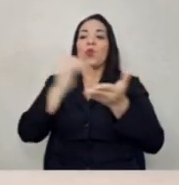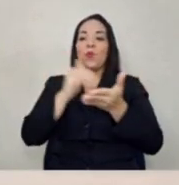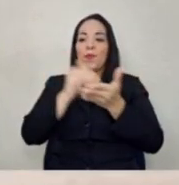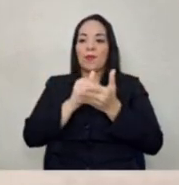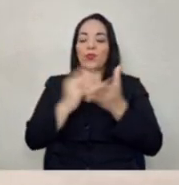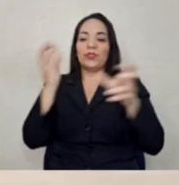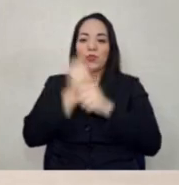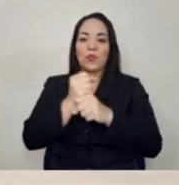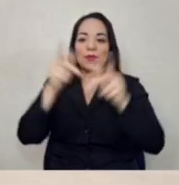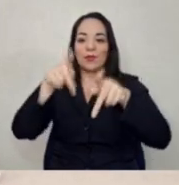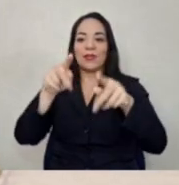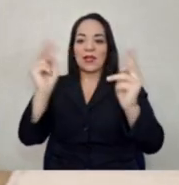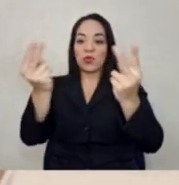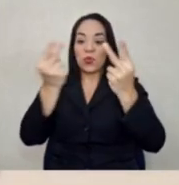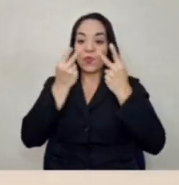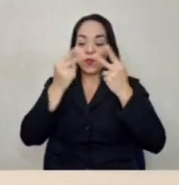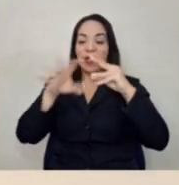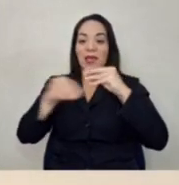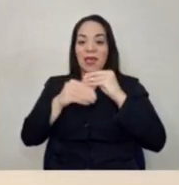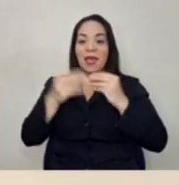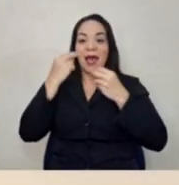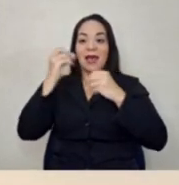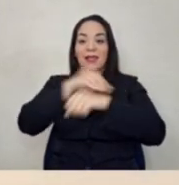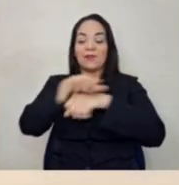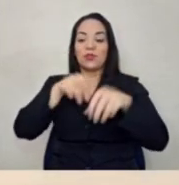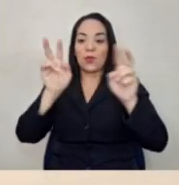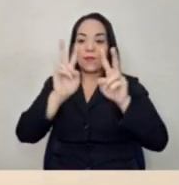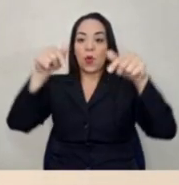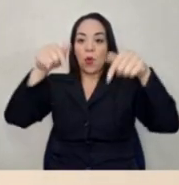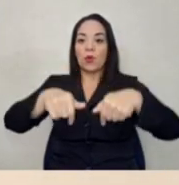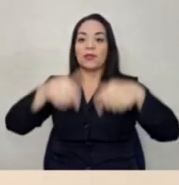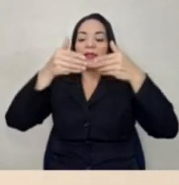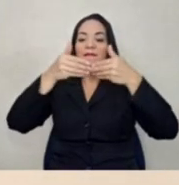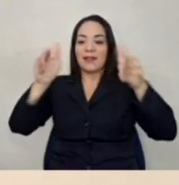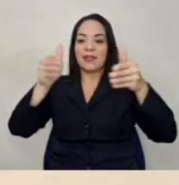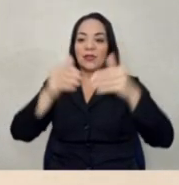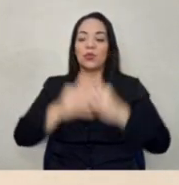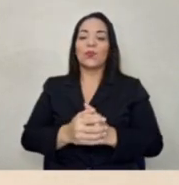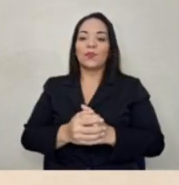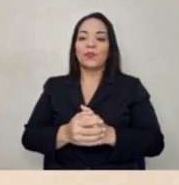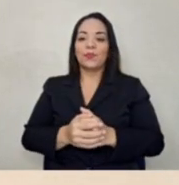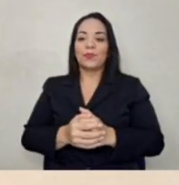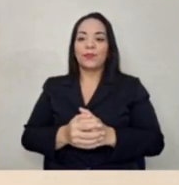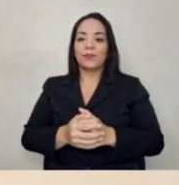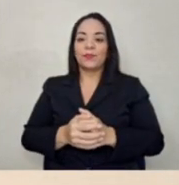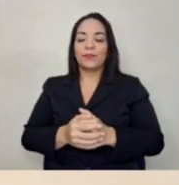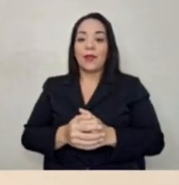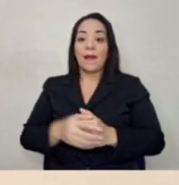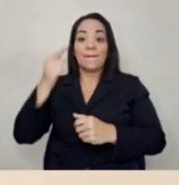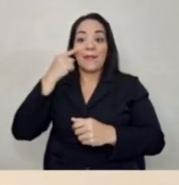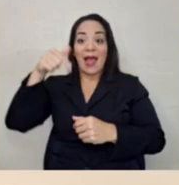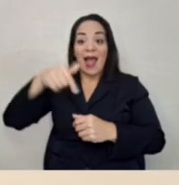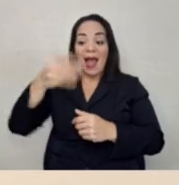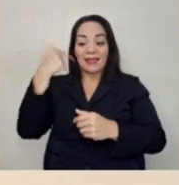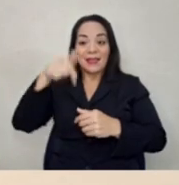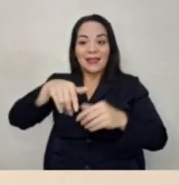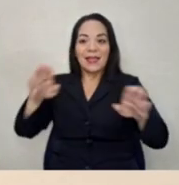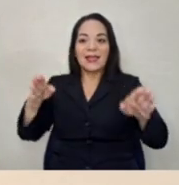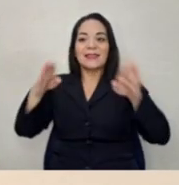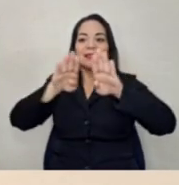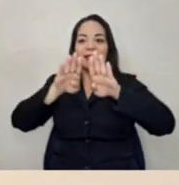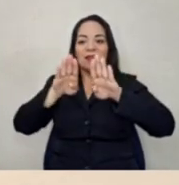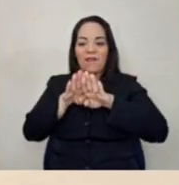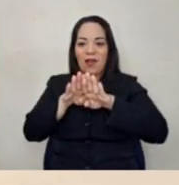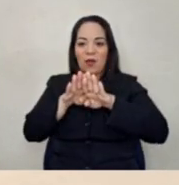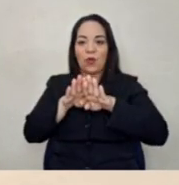nos está acompañando y que se sigue sumando a la transmisión, hoy se habilitó reversibilidad aquí donde estaba cerrado el paso